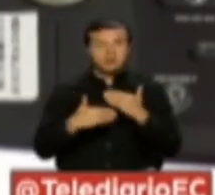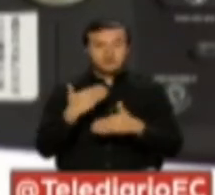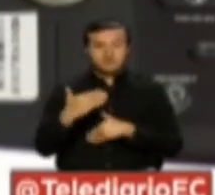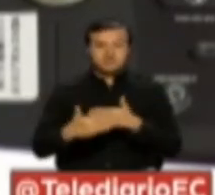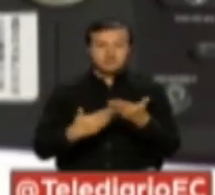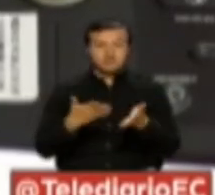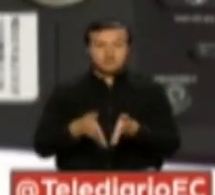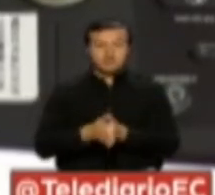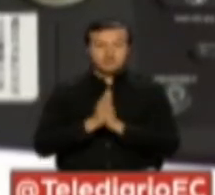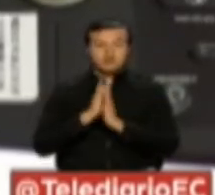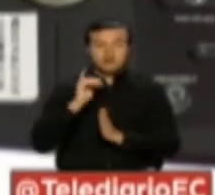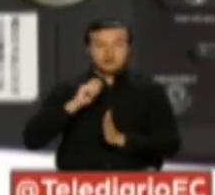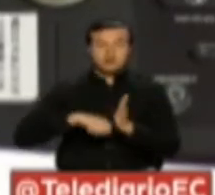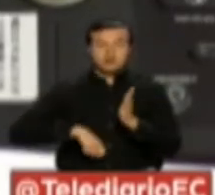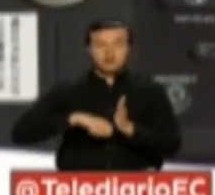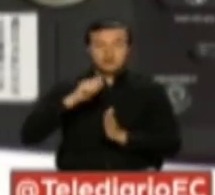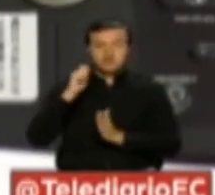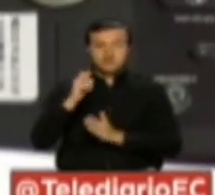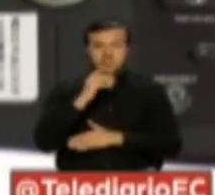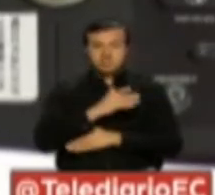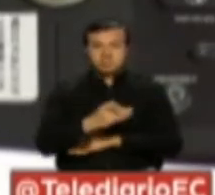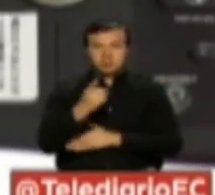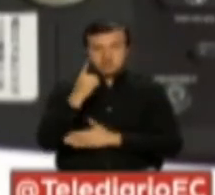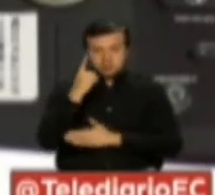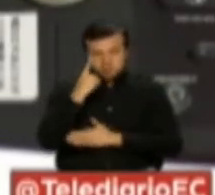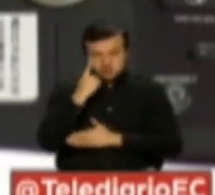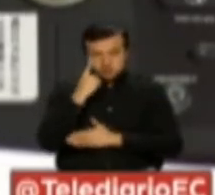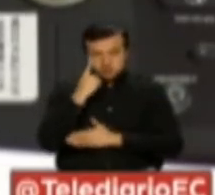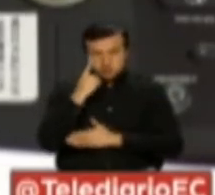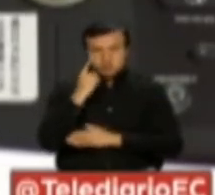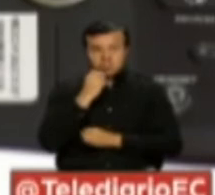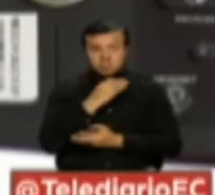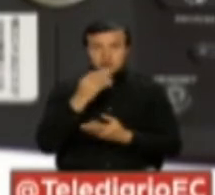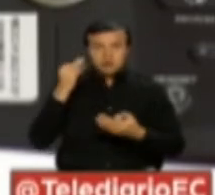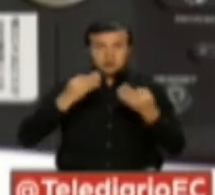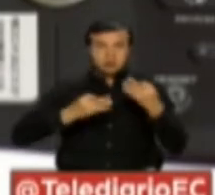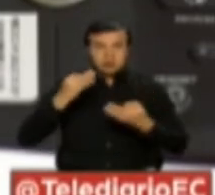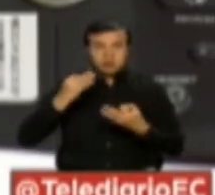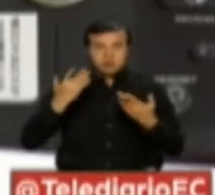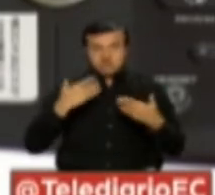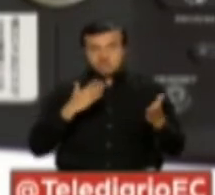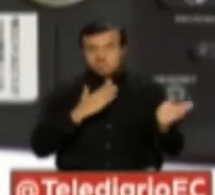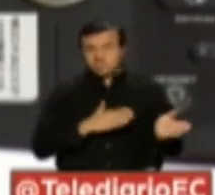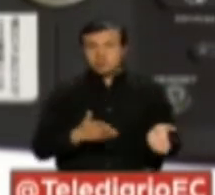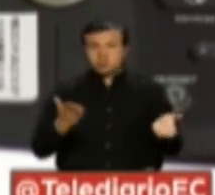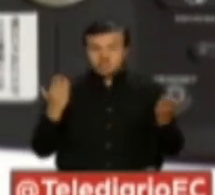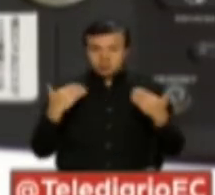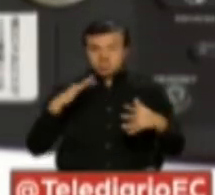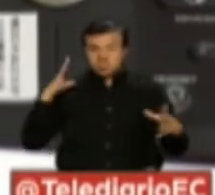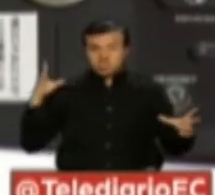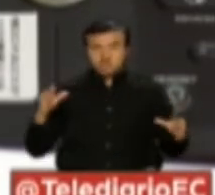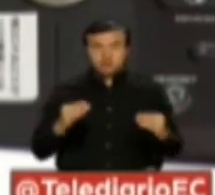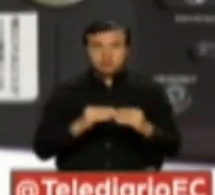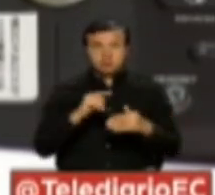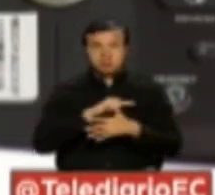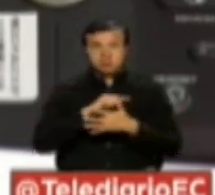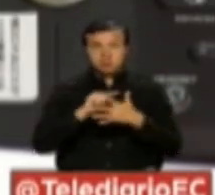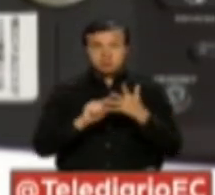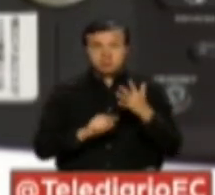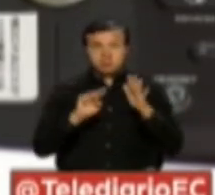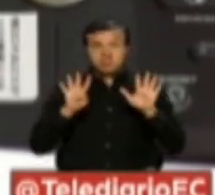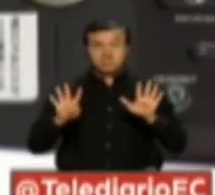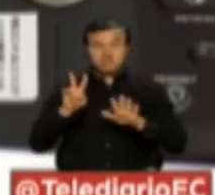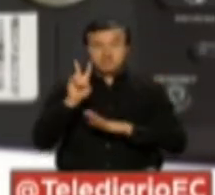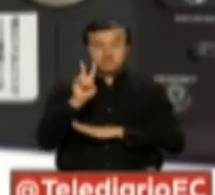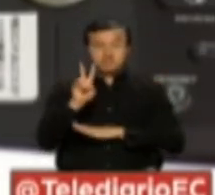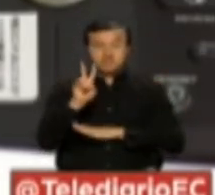solicitar la autorización del Pleno de la Asamblea Nacional para su enjuiciamiento penal, de tal manera que no se necesitaban los 92